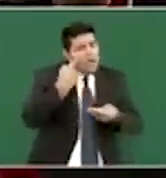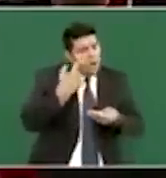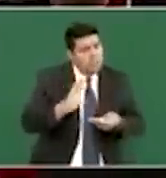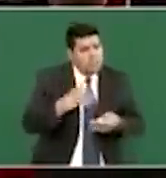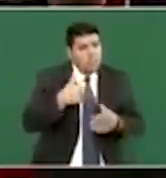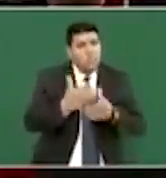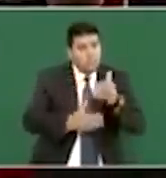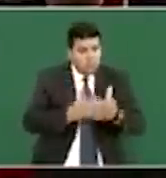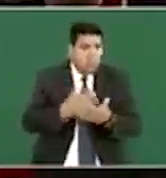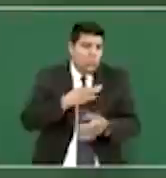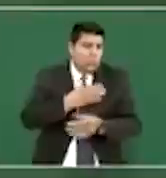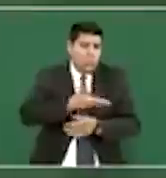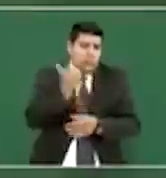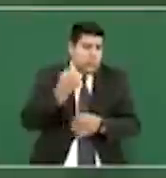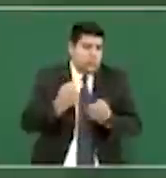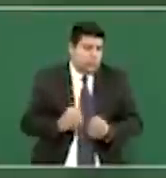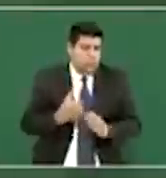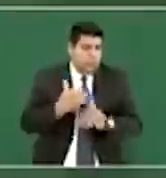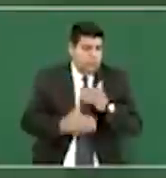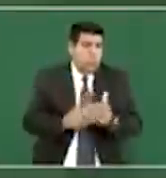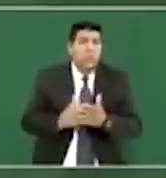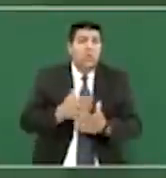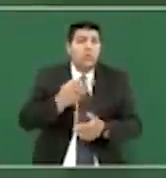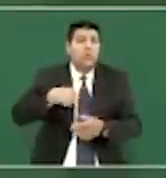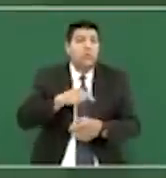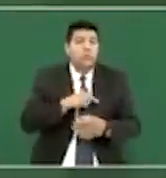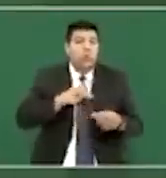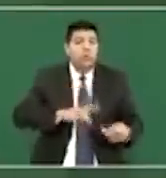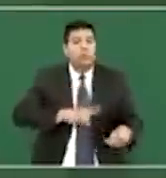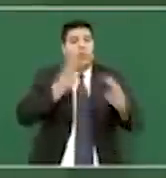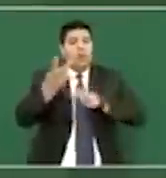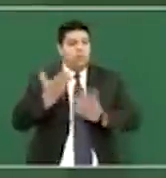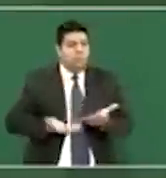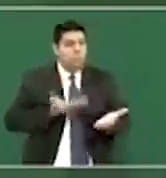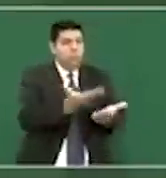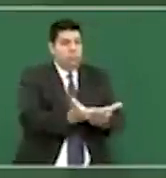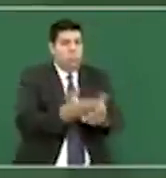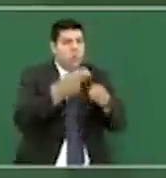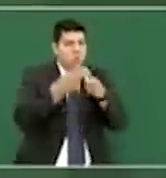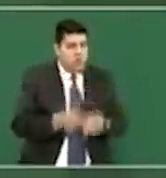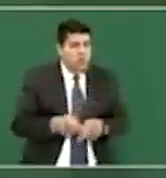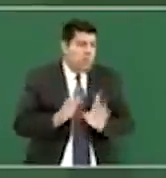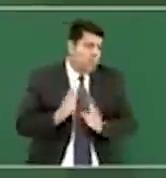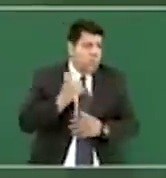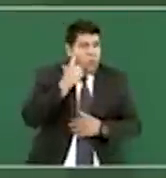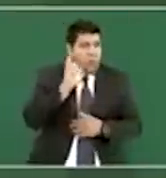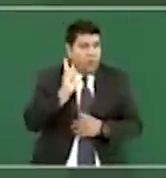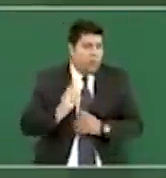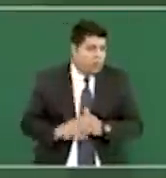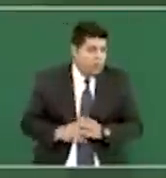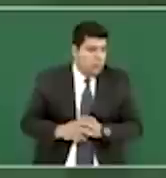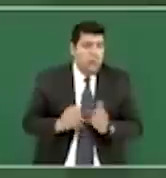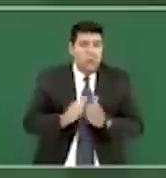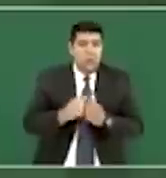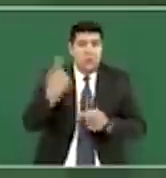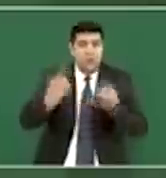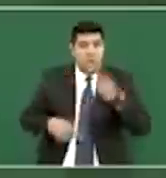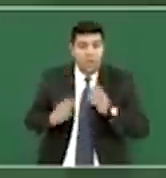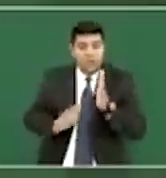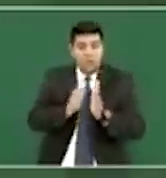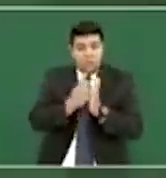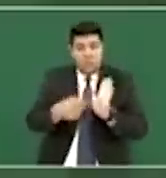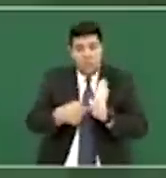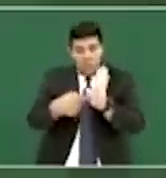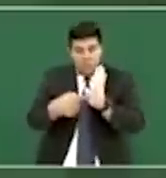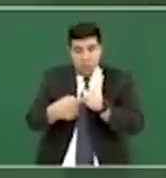hacerlo. Se está haciendo una propuesta para cumplir con el mandato legal,